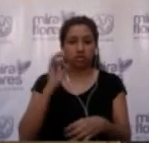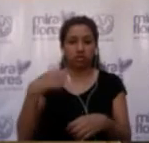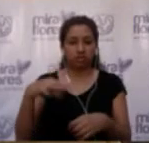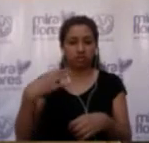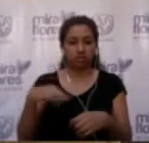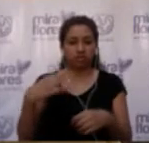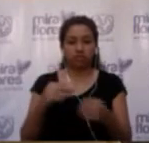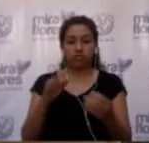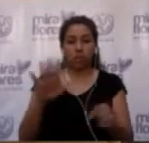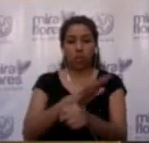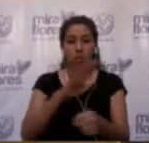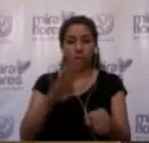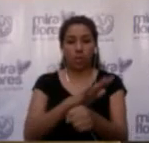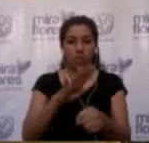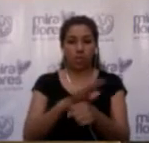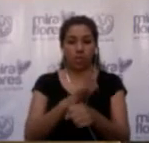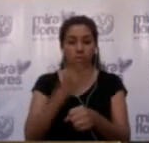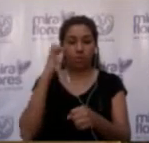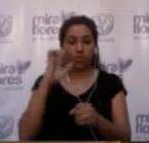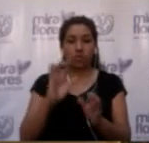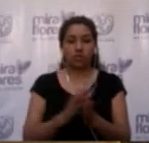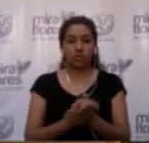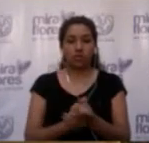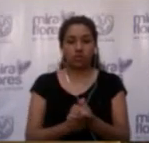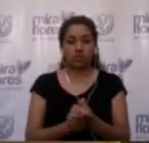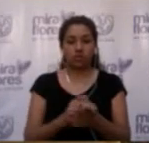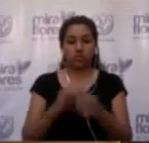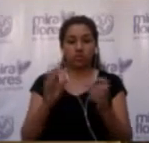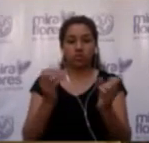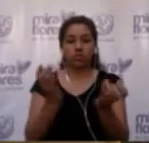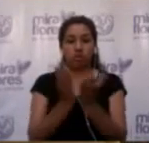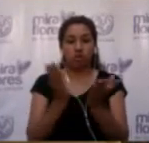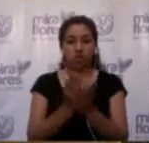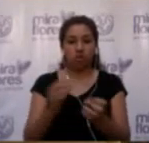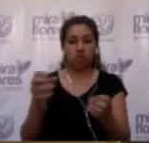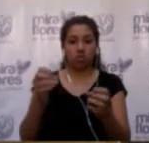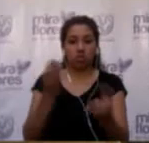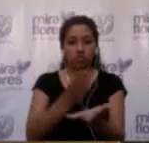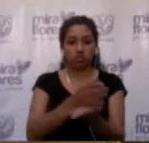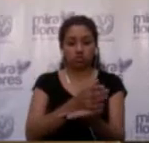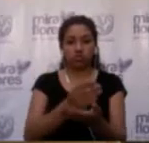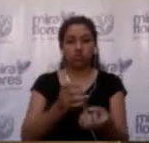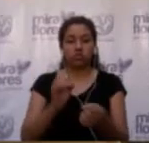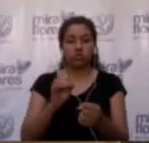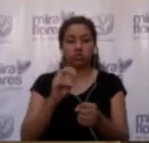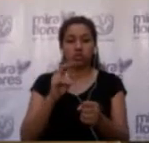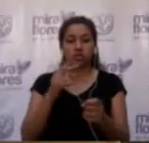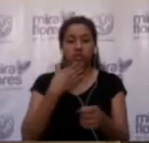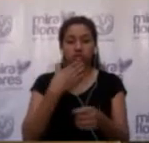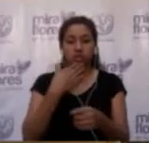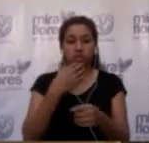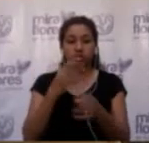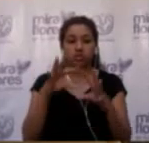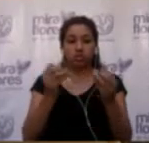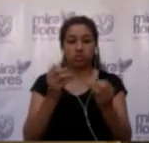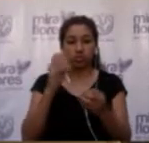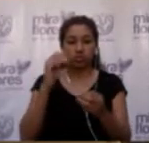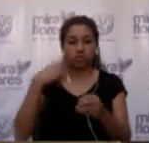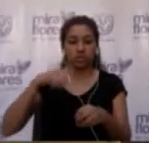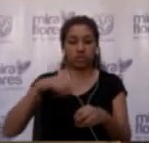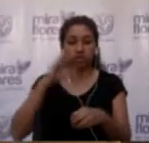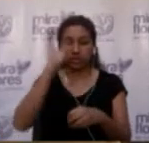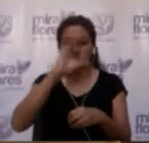por las misas, ocupada por los recojos de colegios, y eso no les molesta porque buscan espacio,